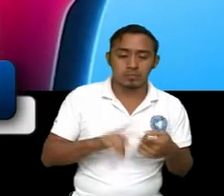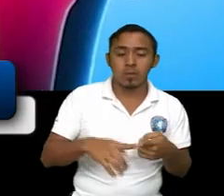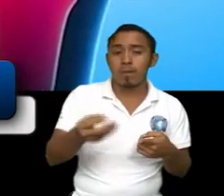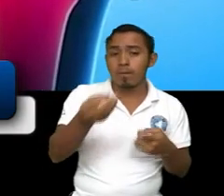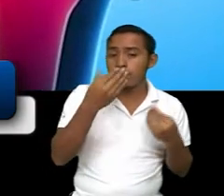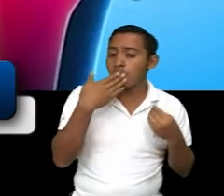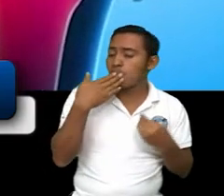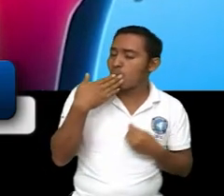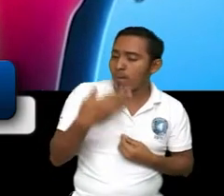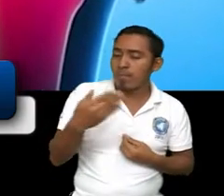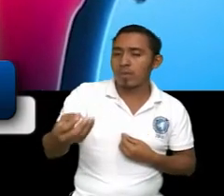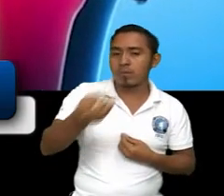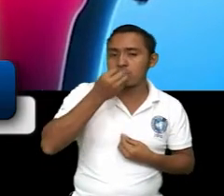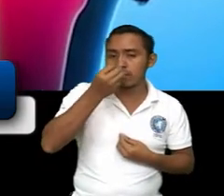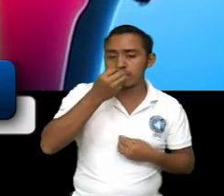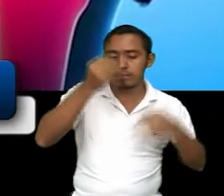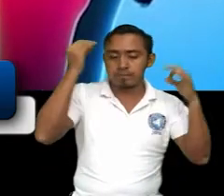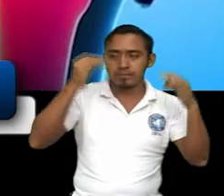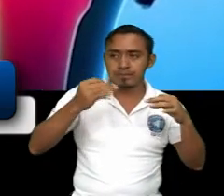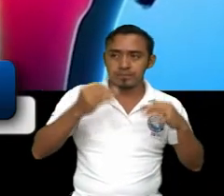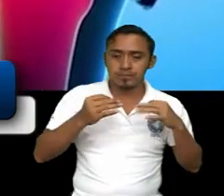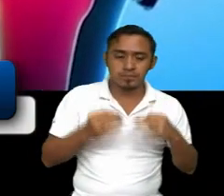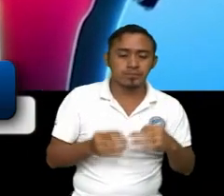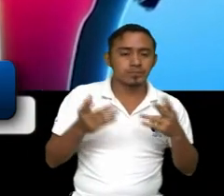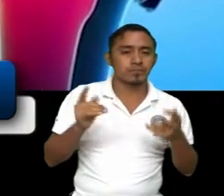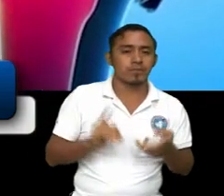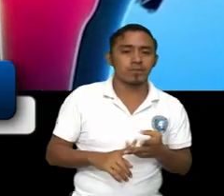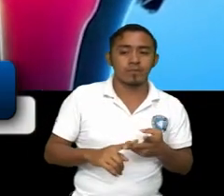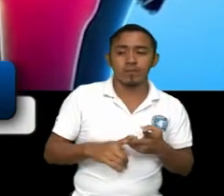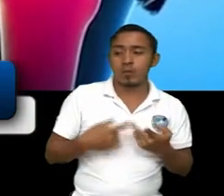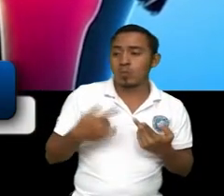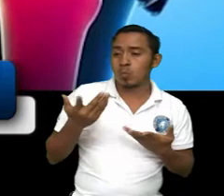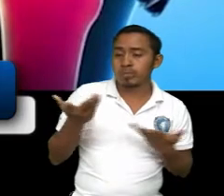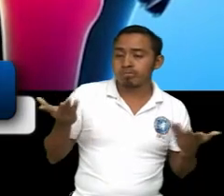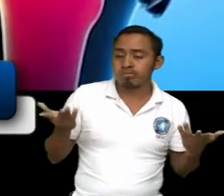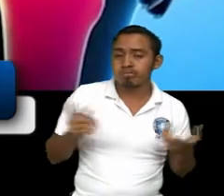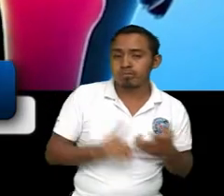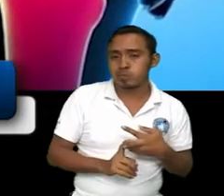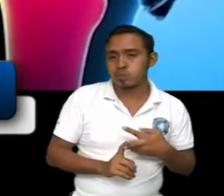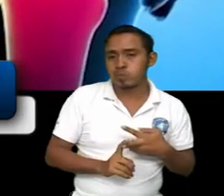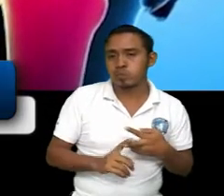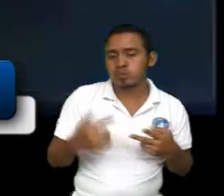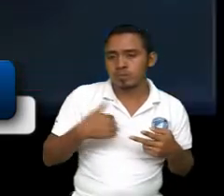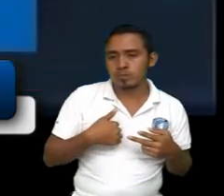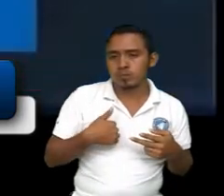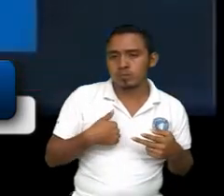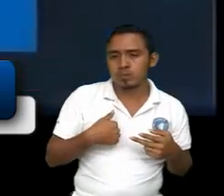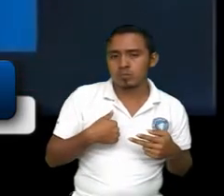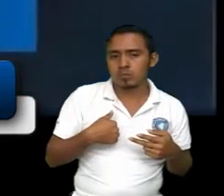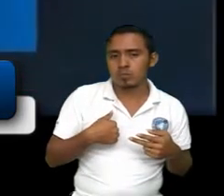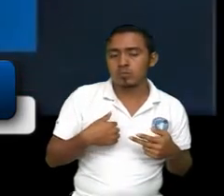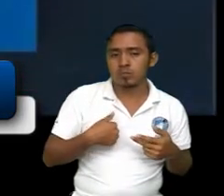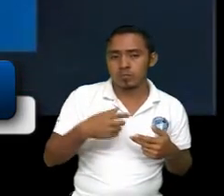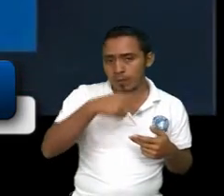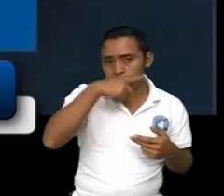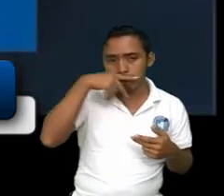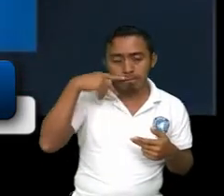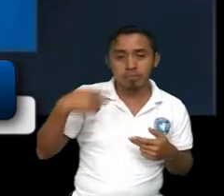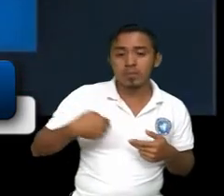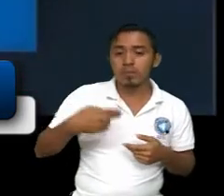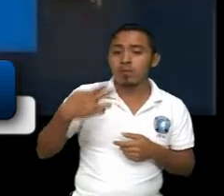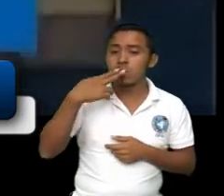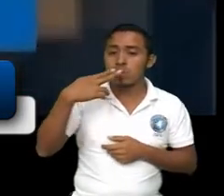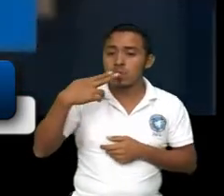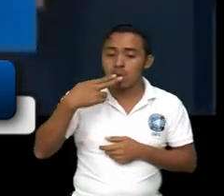alejarse de los factores que pueden estar a nuestro alrededor por ejemplo si yo soy un papá que fuma